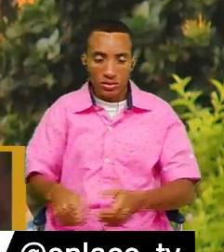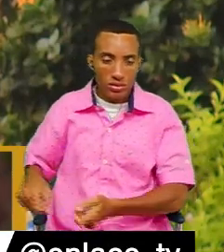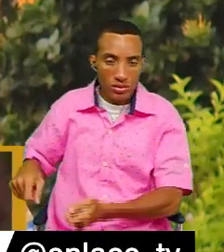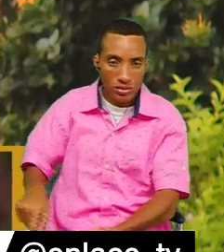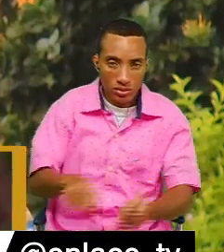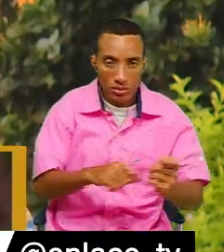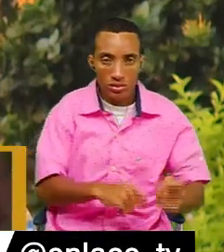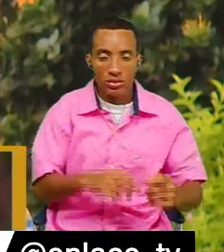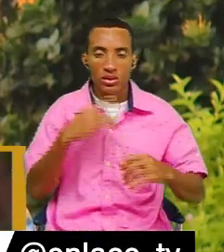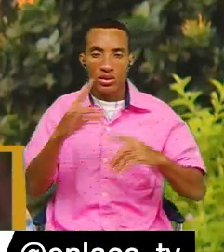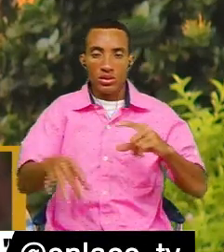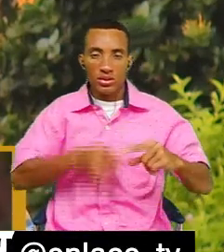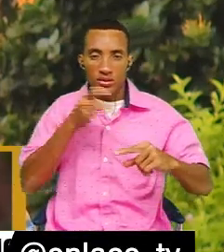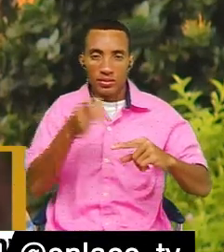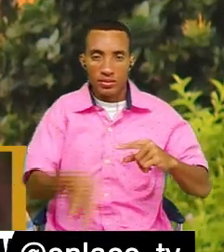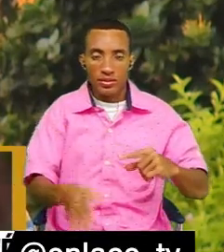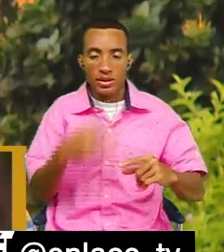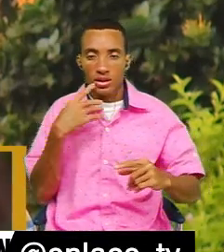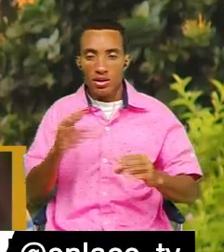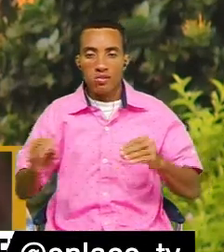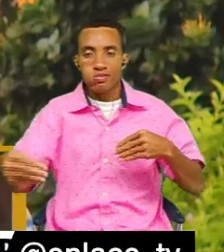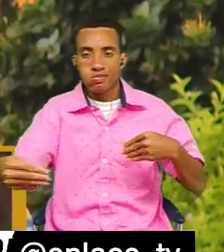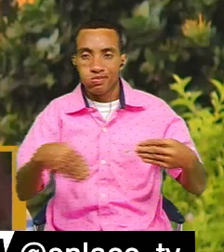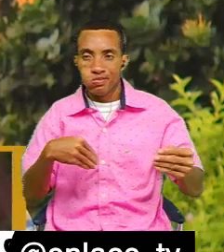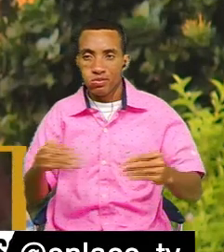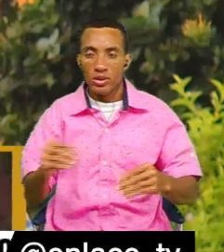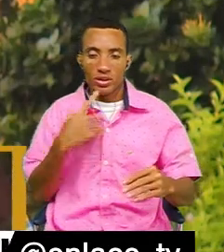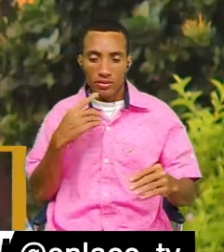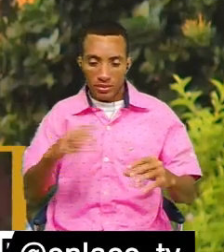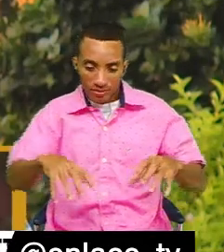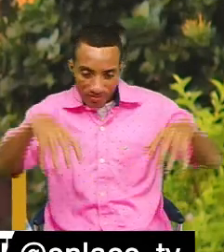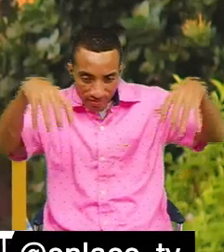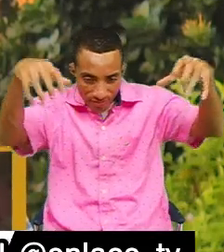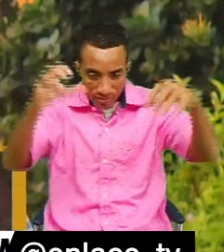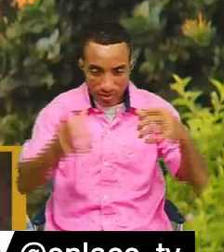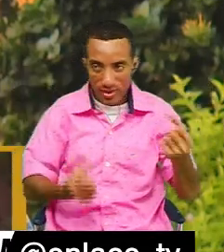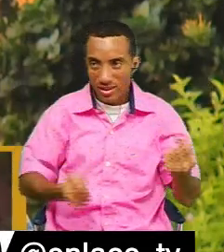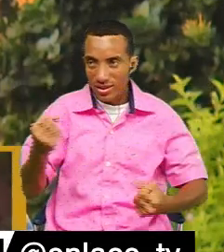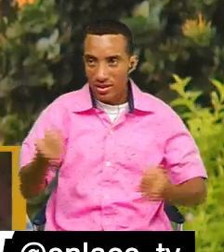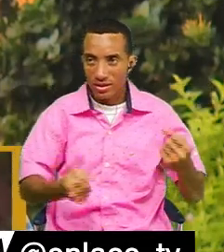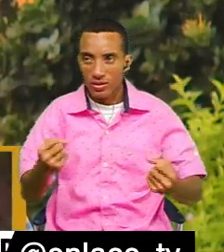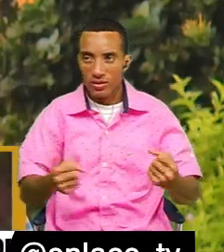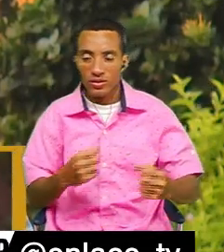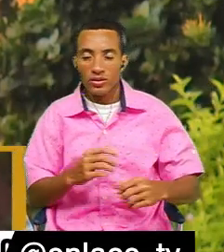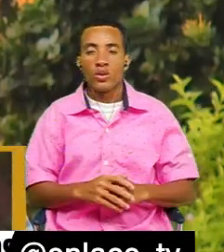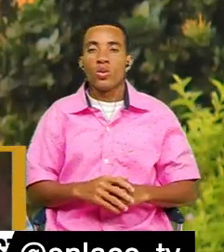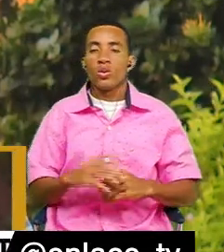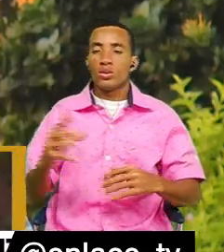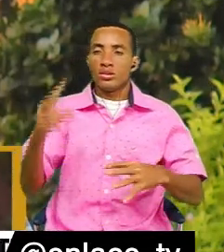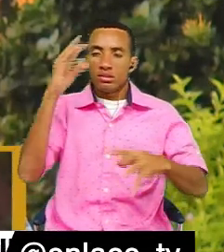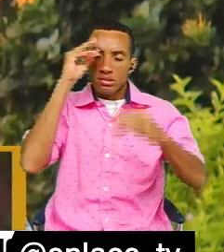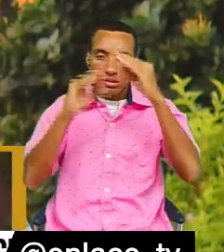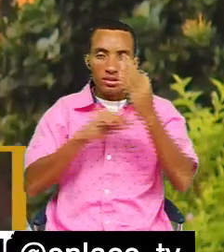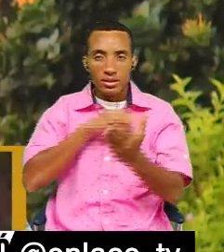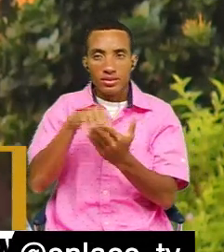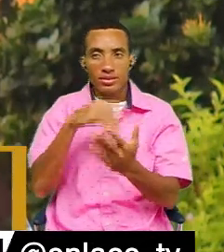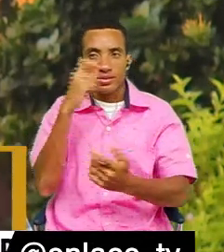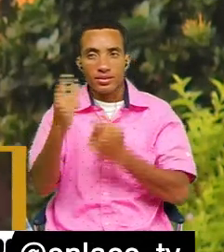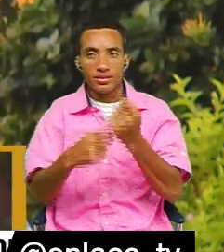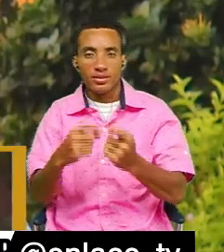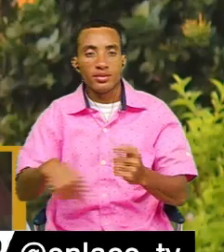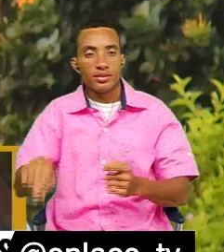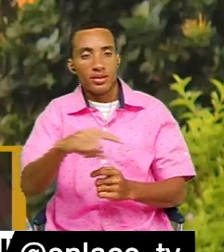mecánica, metalistería y mecánica automotriz. Queremos aprovechar este espacio que nos brinda el centro comercial para que nuestros estudiantes se